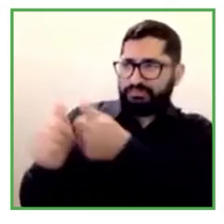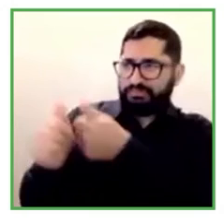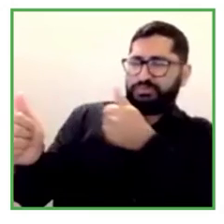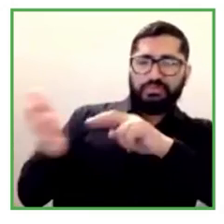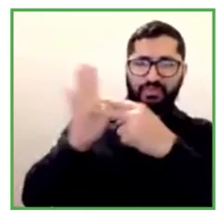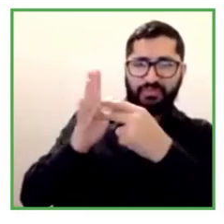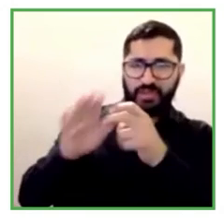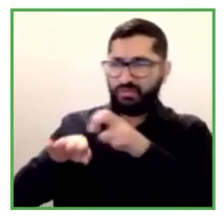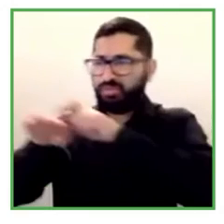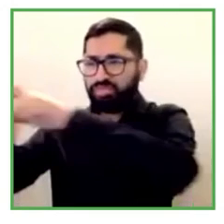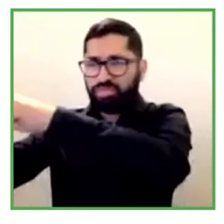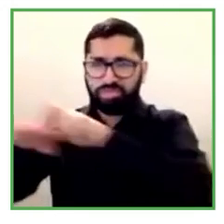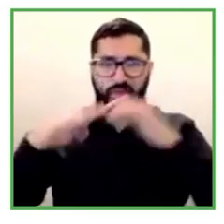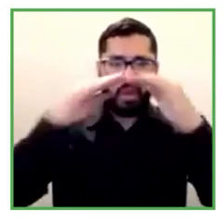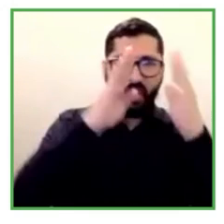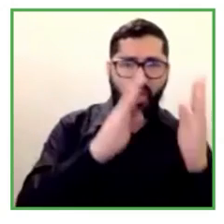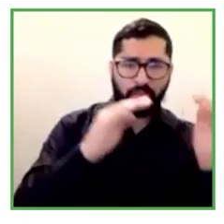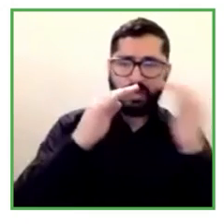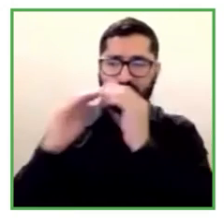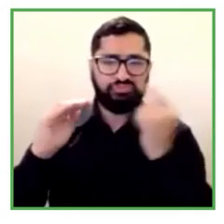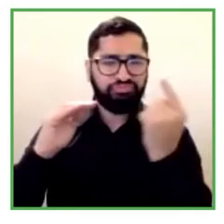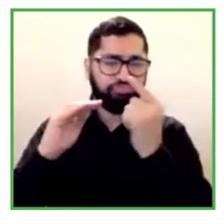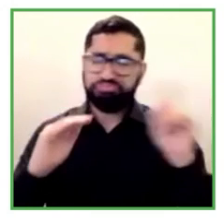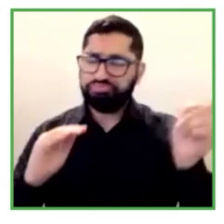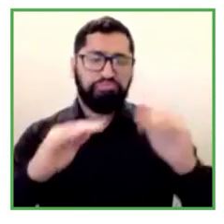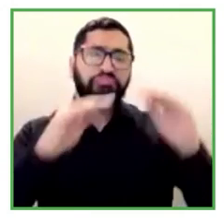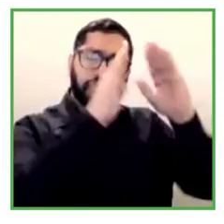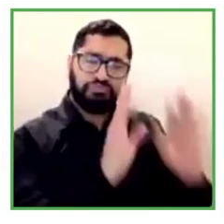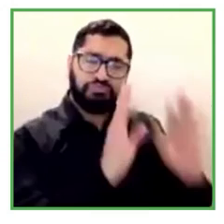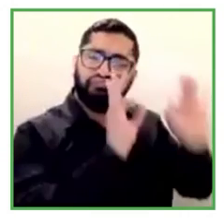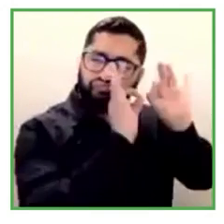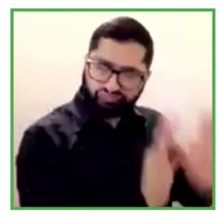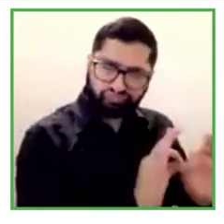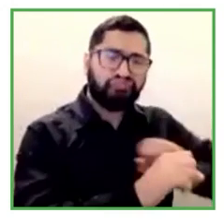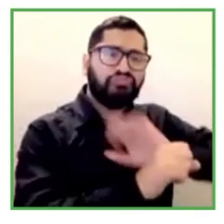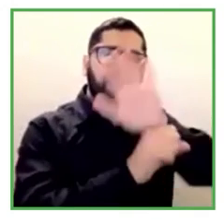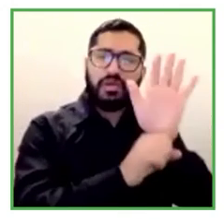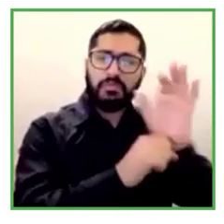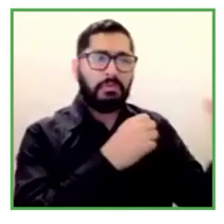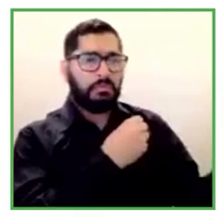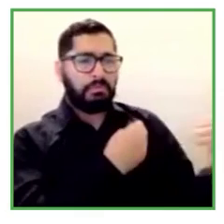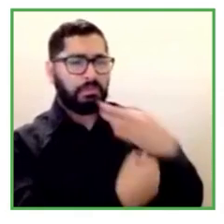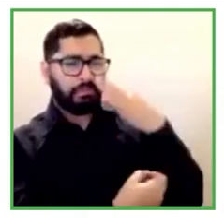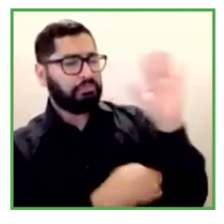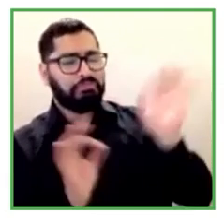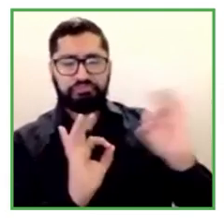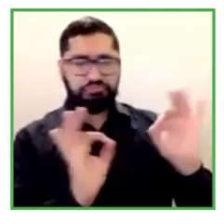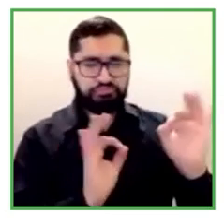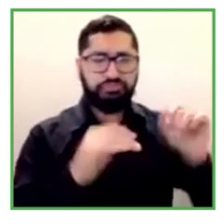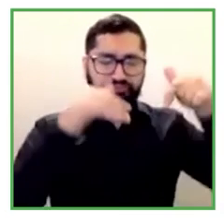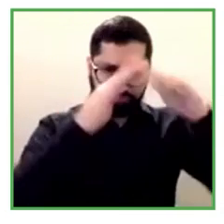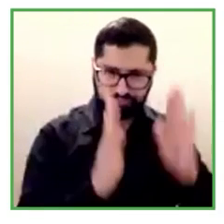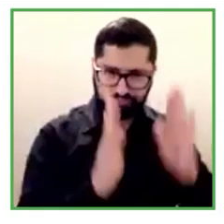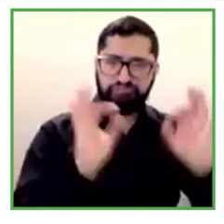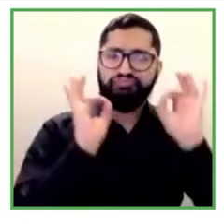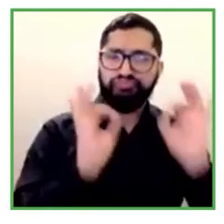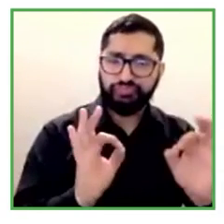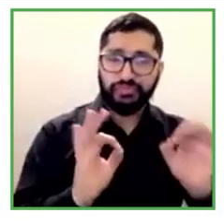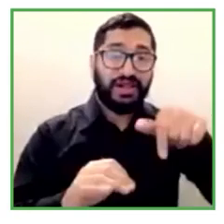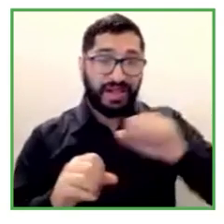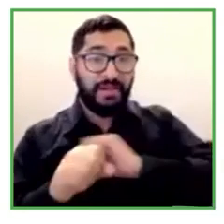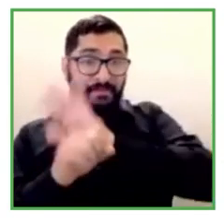yo creo que efectivamente la pandemia hoy día ha generado nuevas exigencias que de alguna manera algunas empresas